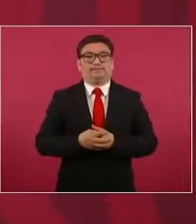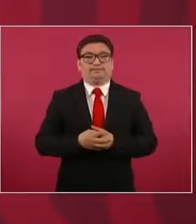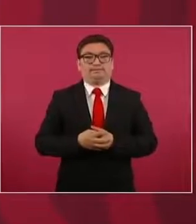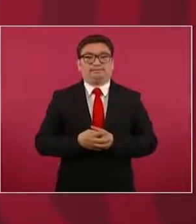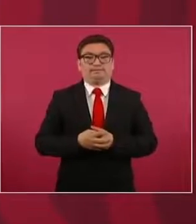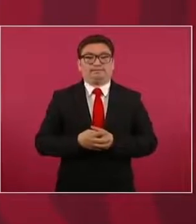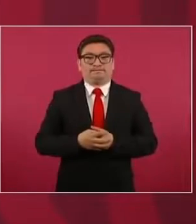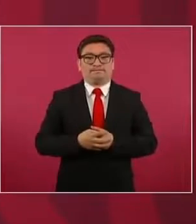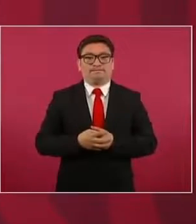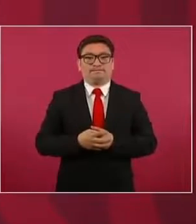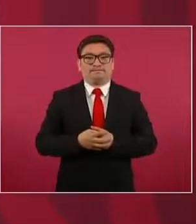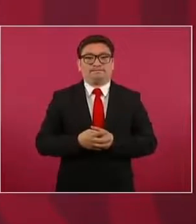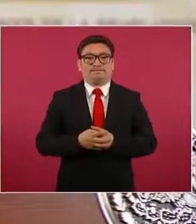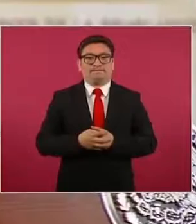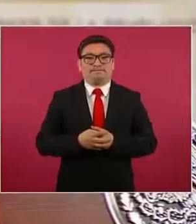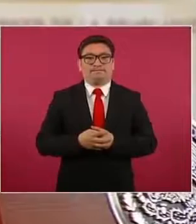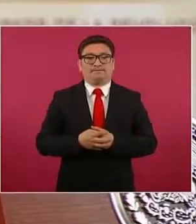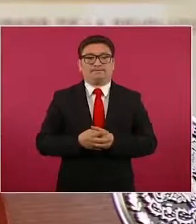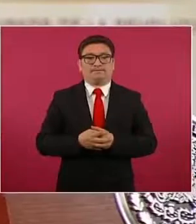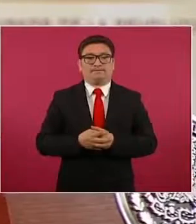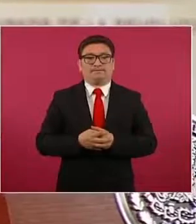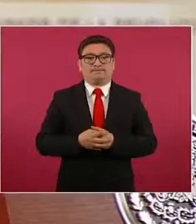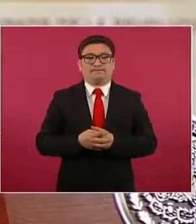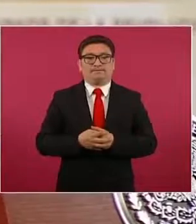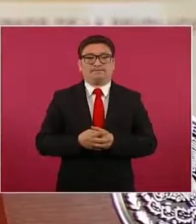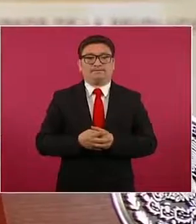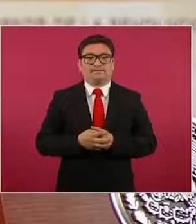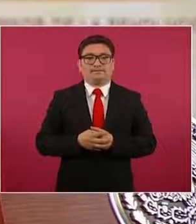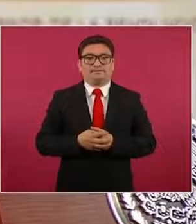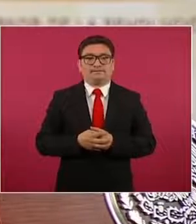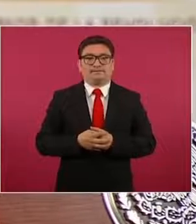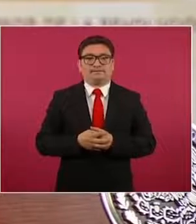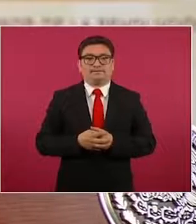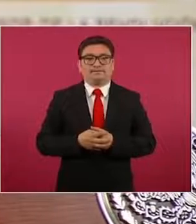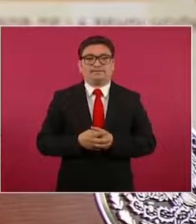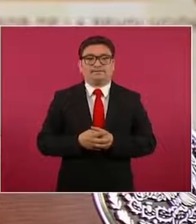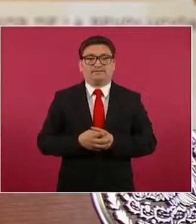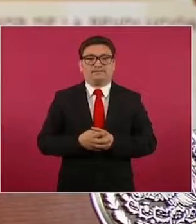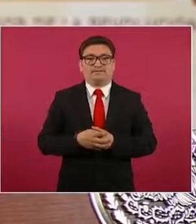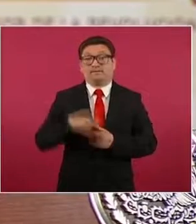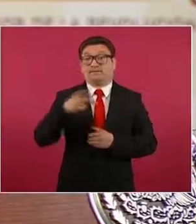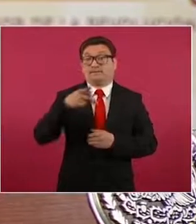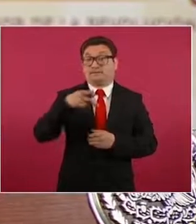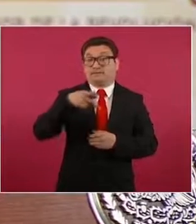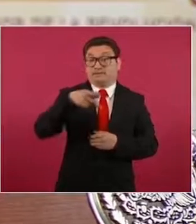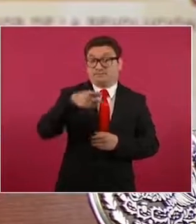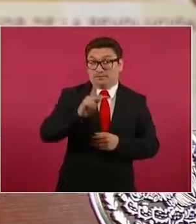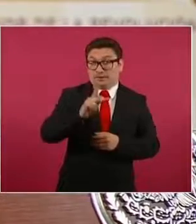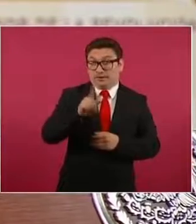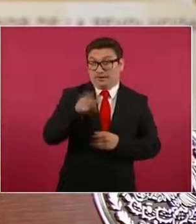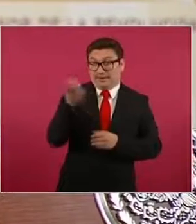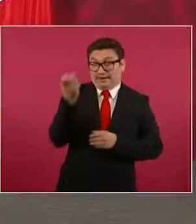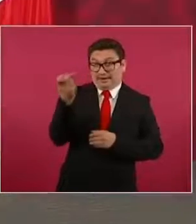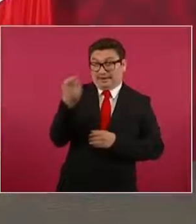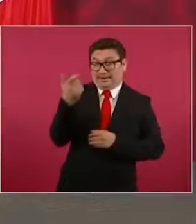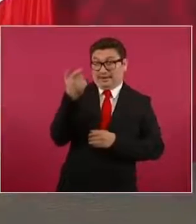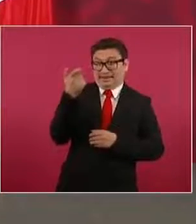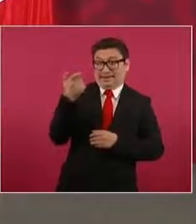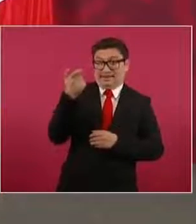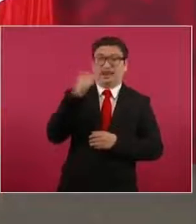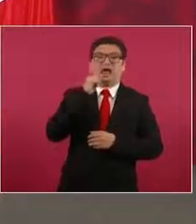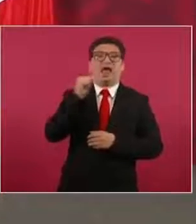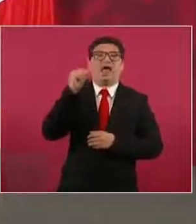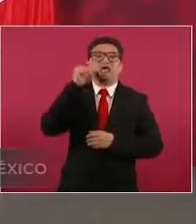no tiene que ver con esos costos que se dieron a conocer